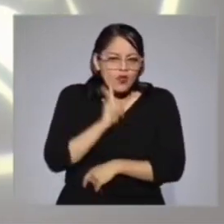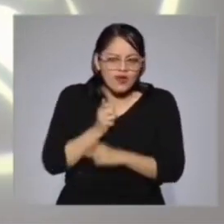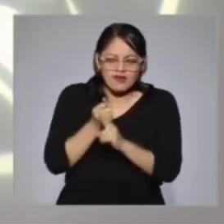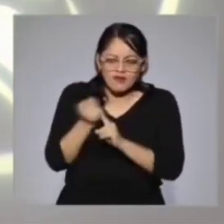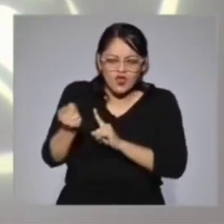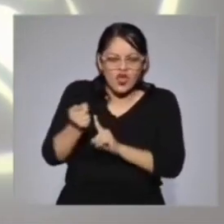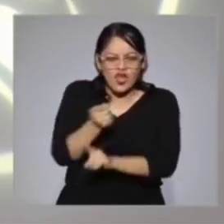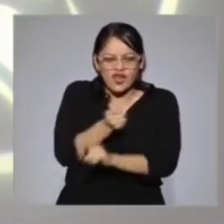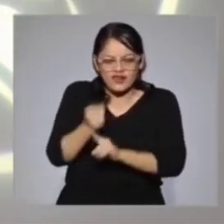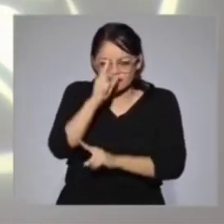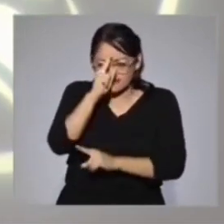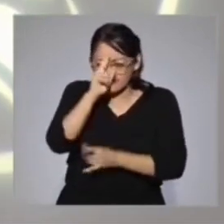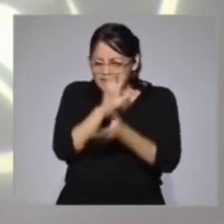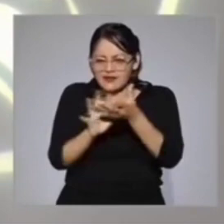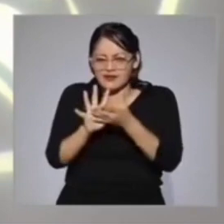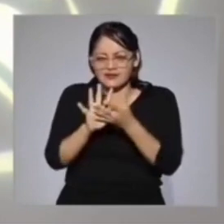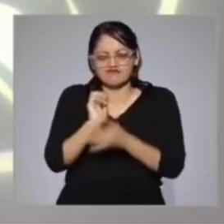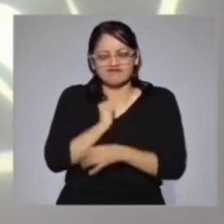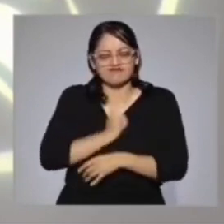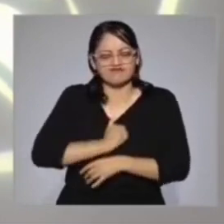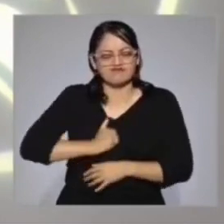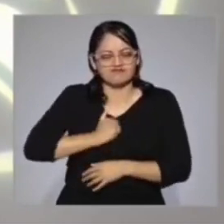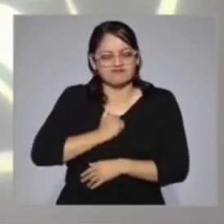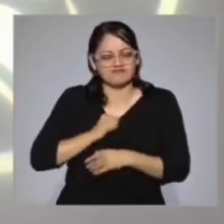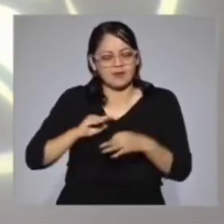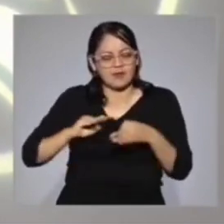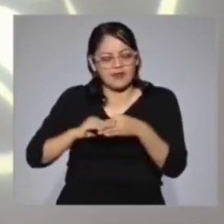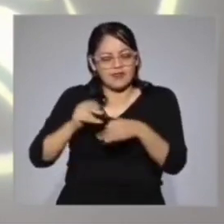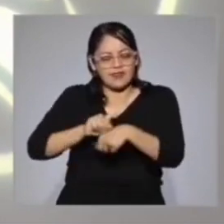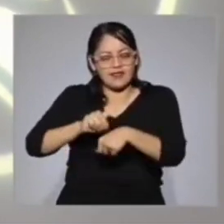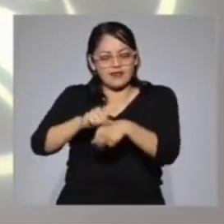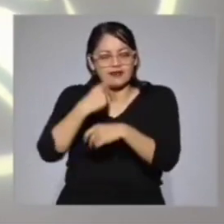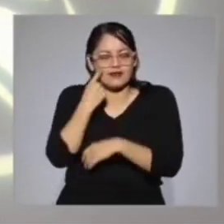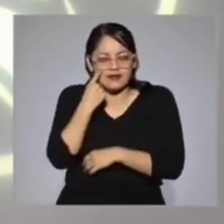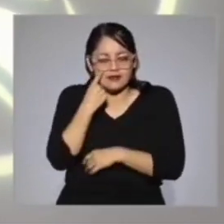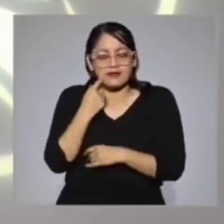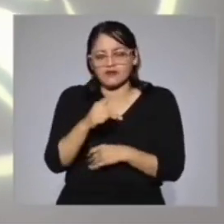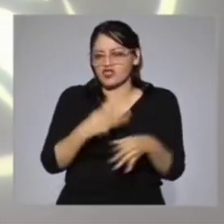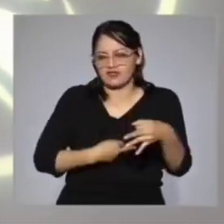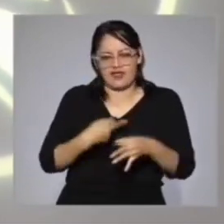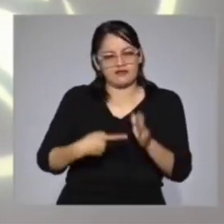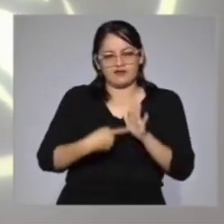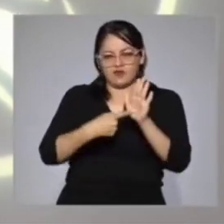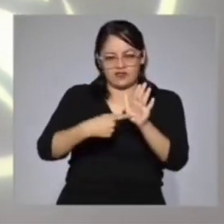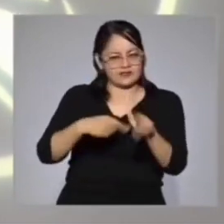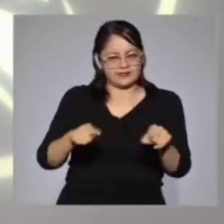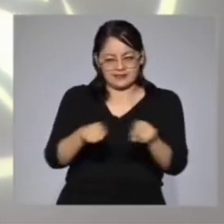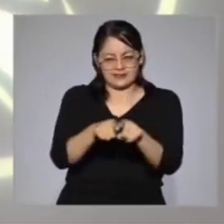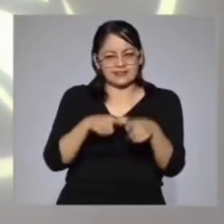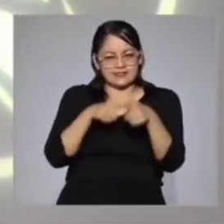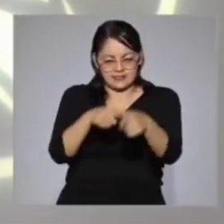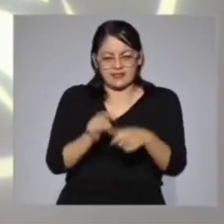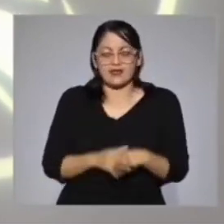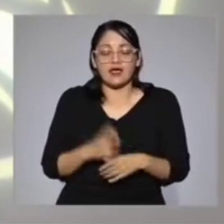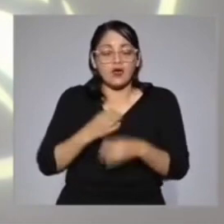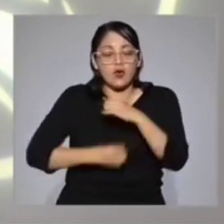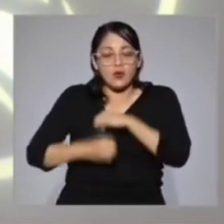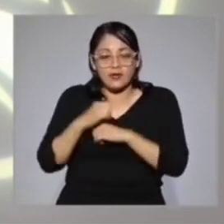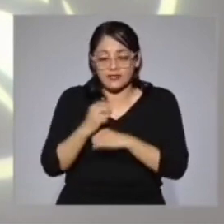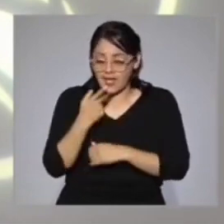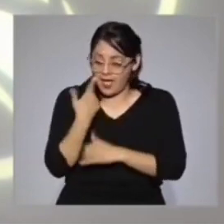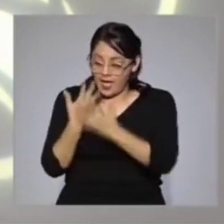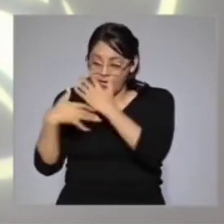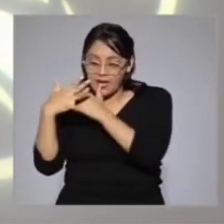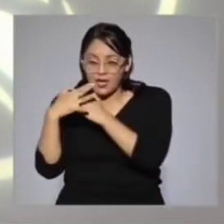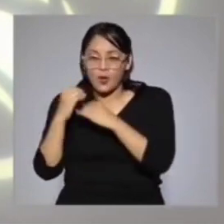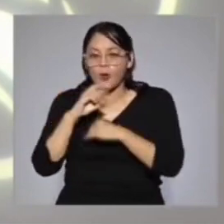siga siendo algo desafortunadamente cotidiano, pues el teatro estará levantando la voz. La obra se llama Hablar o Morir